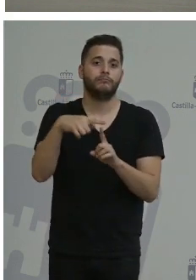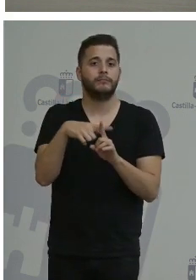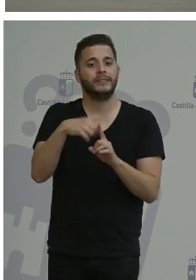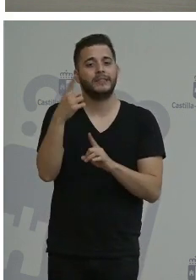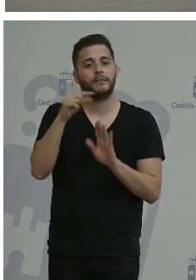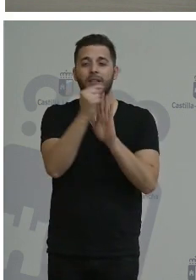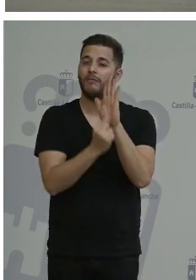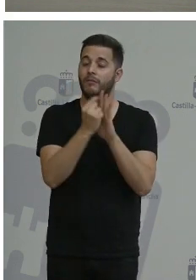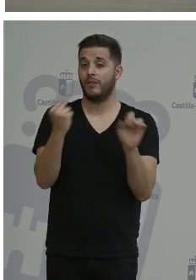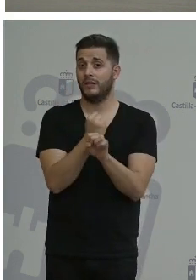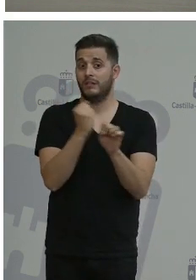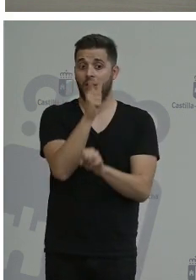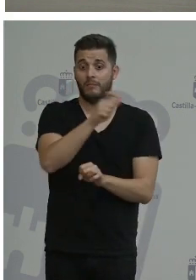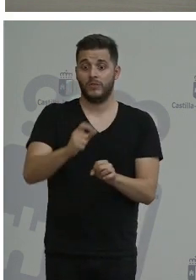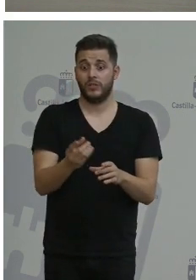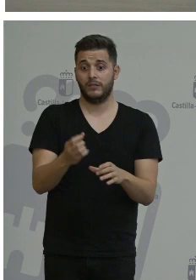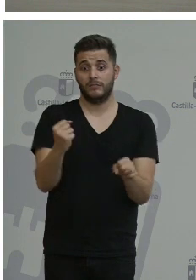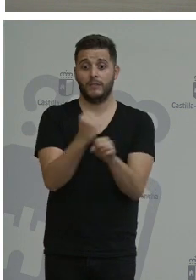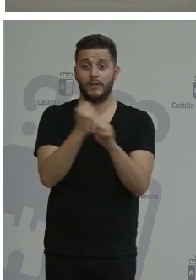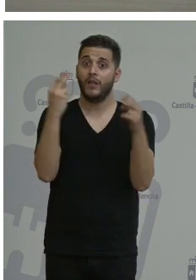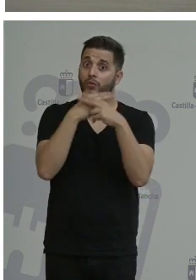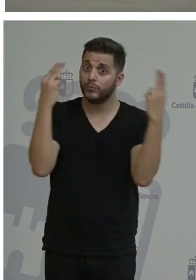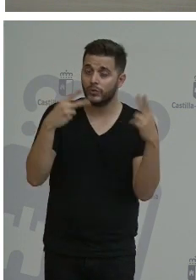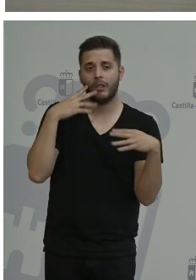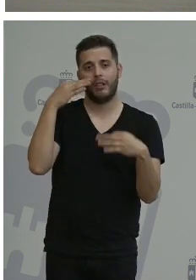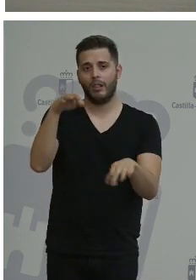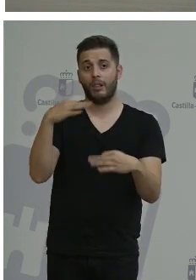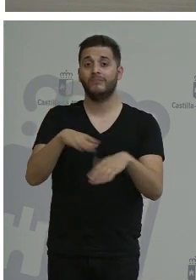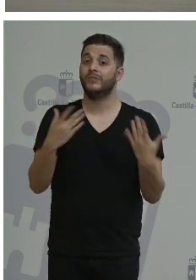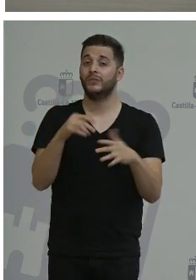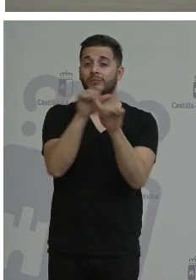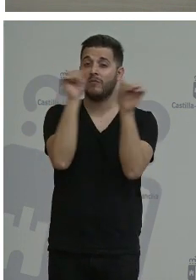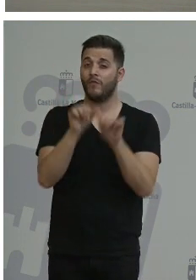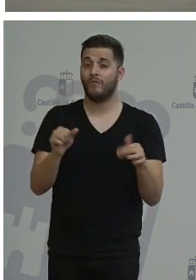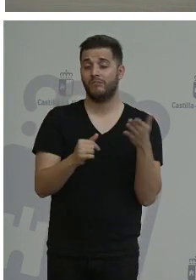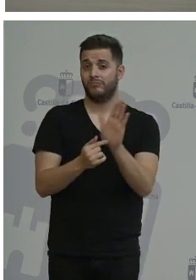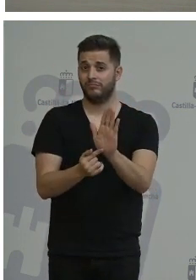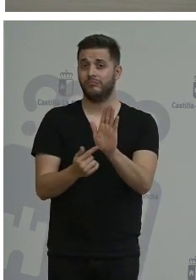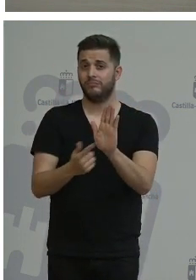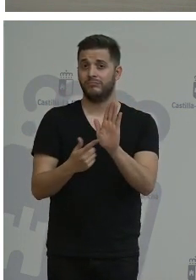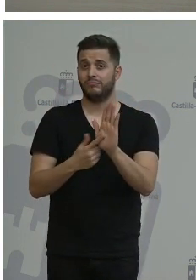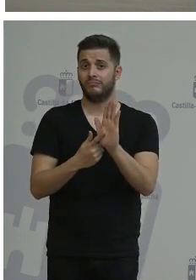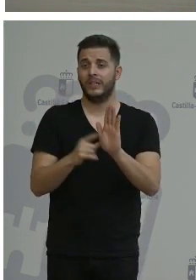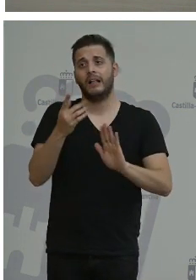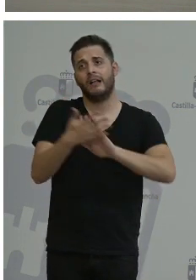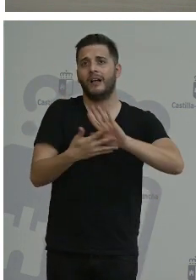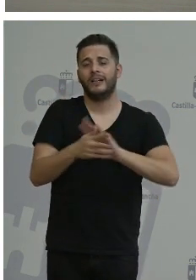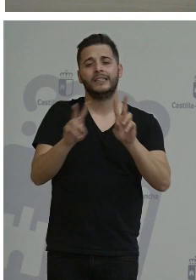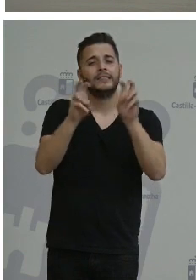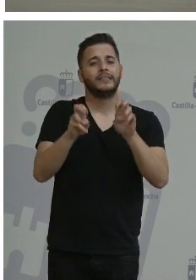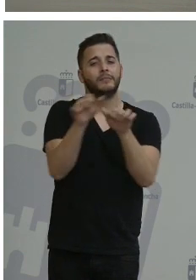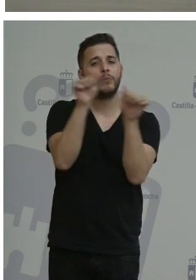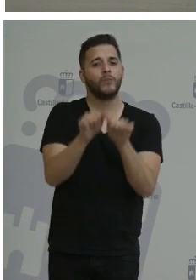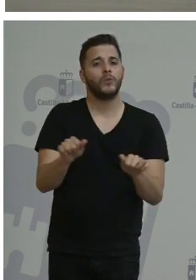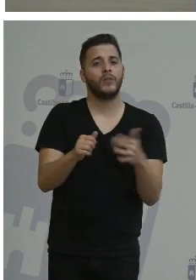laborales de los empleados públicos. Y, por tanto, el modelo de representación, hablar del modelo de representación, es un